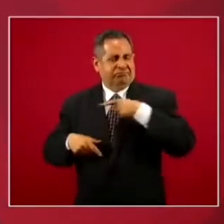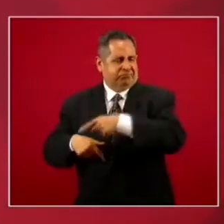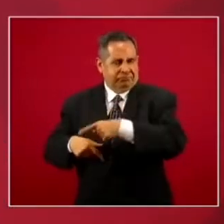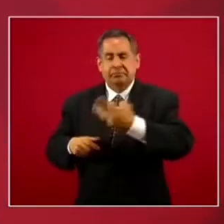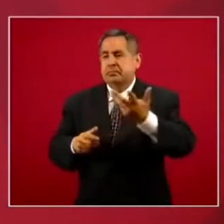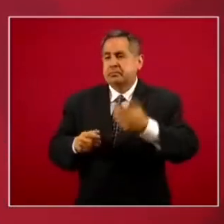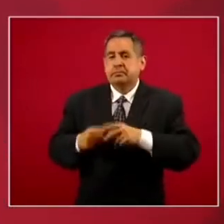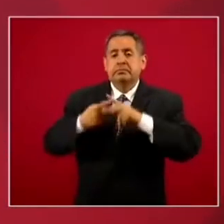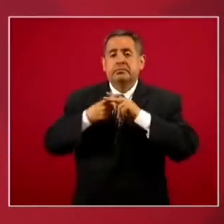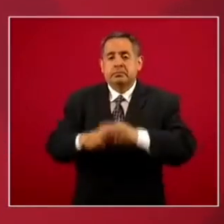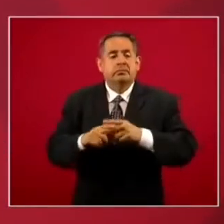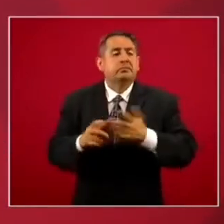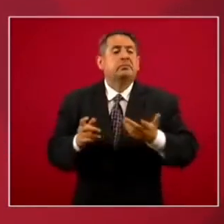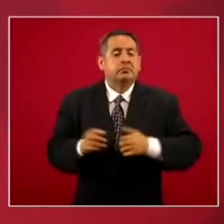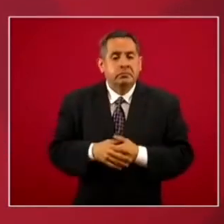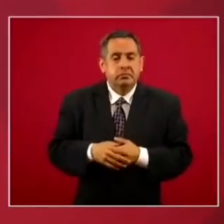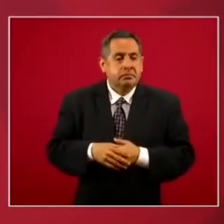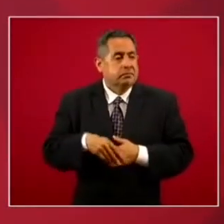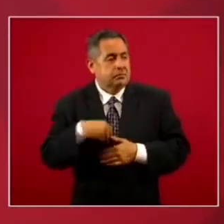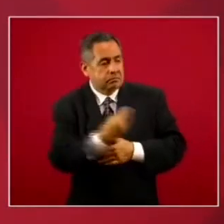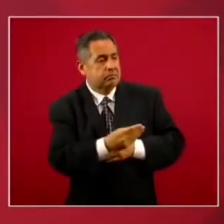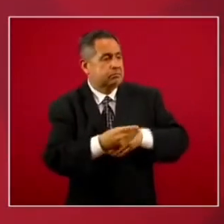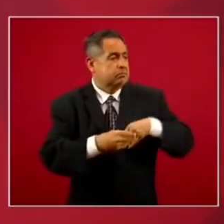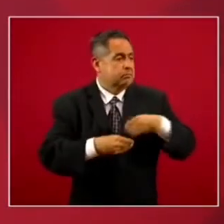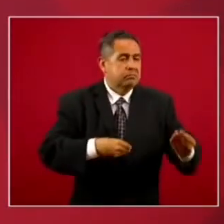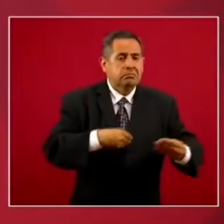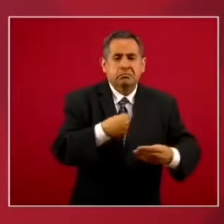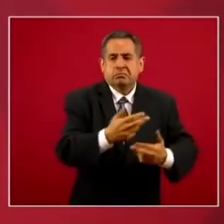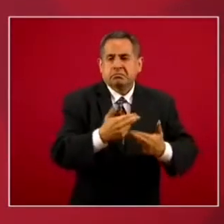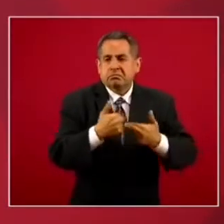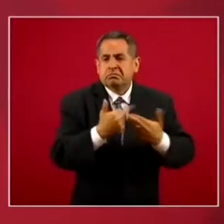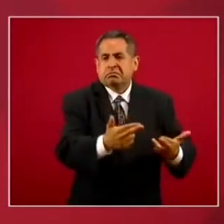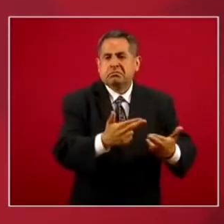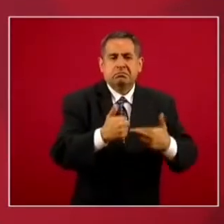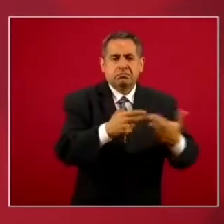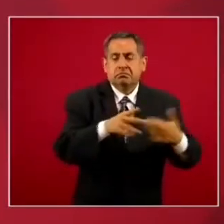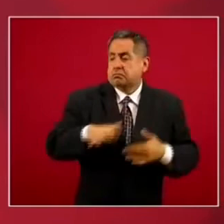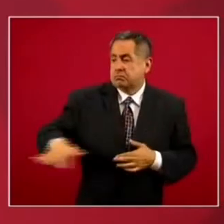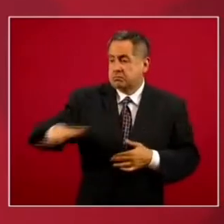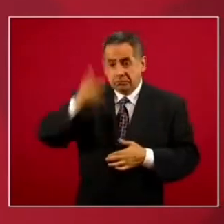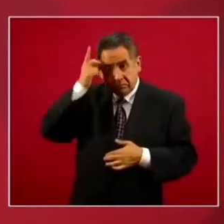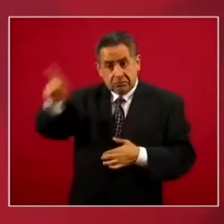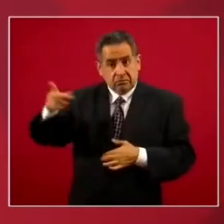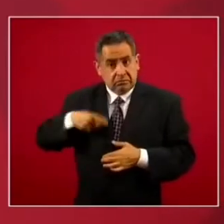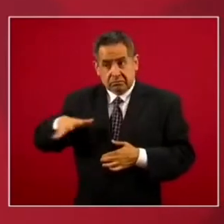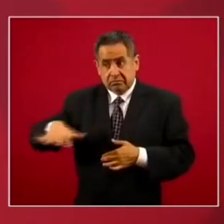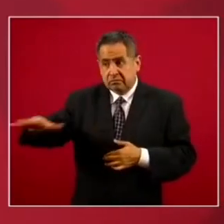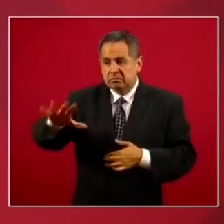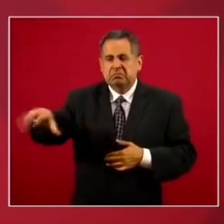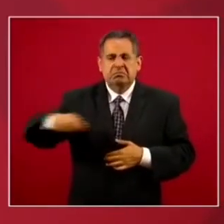empieza a entregar bienes del pueblo,